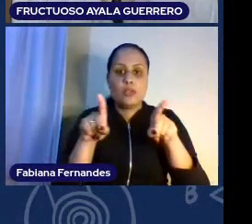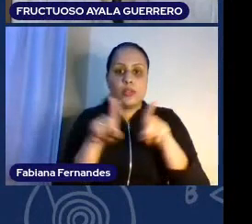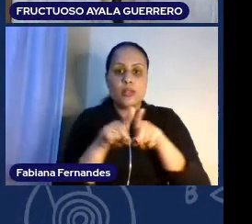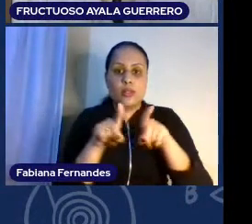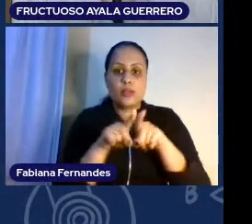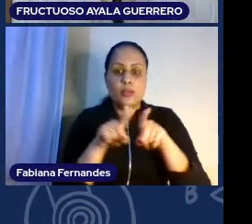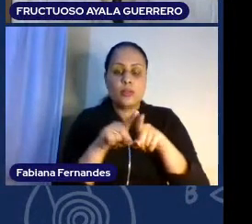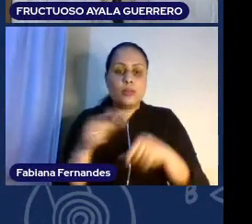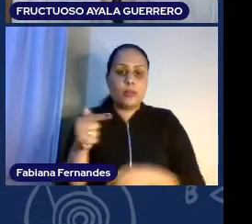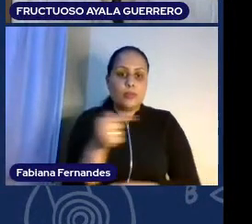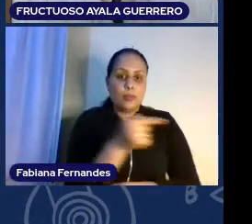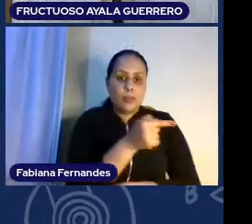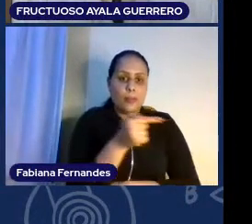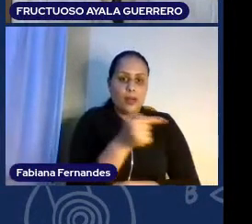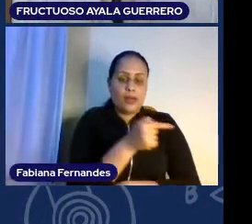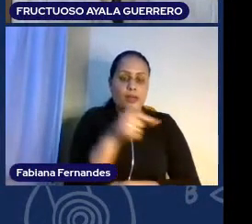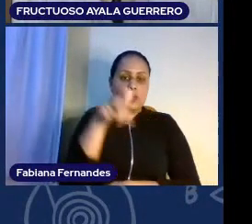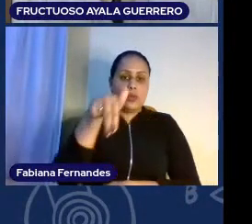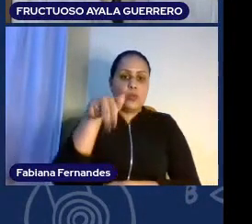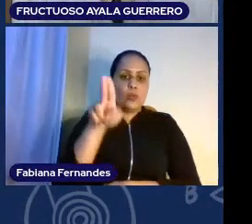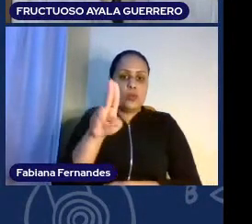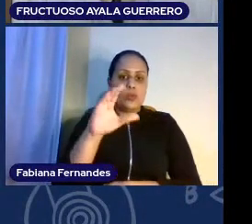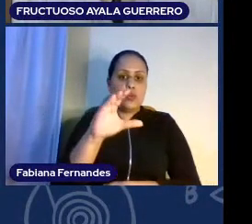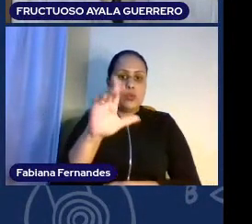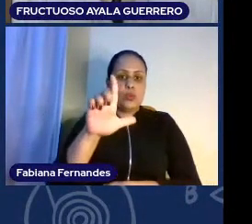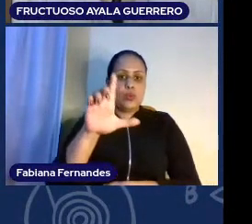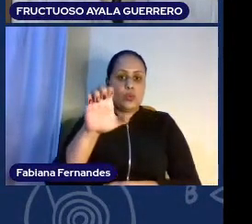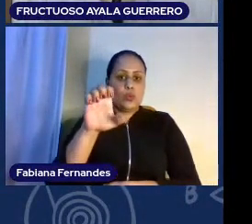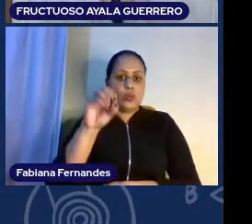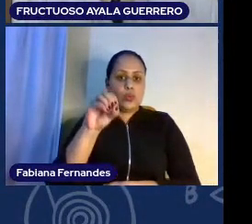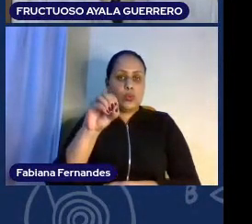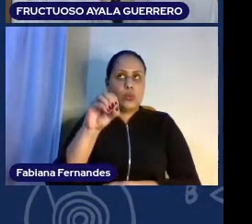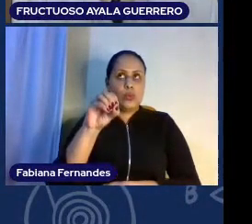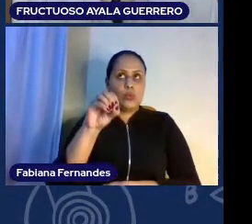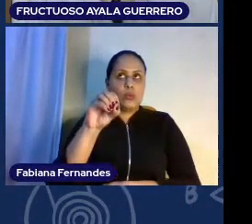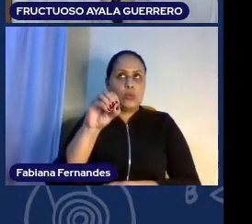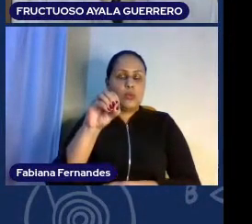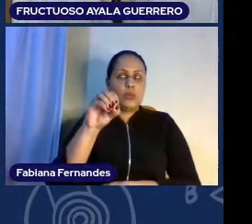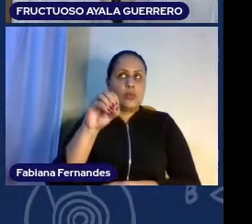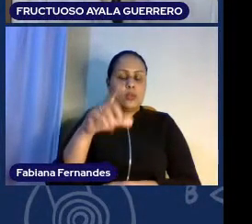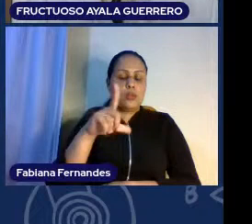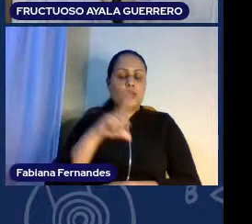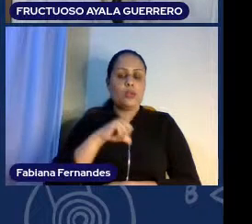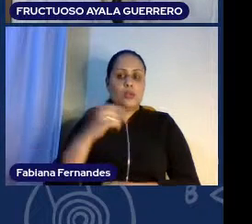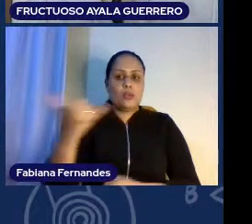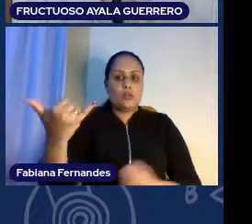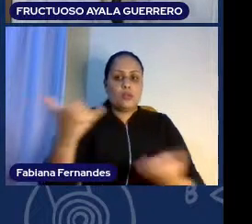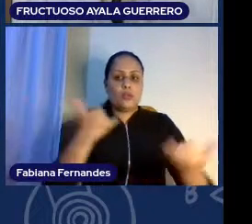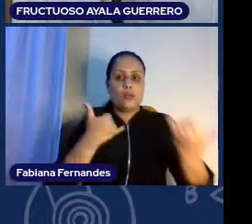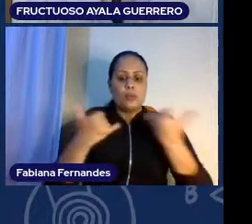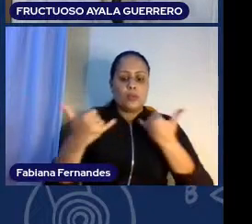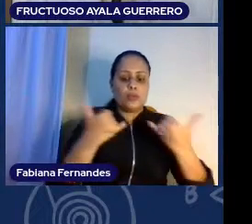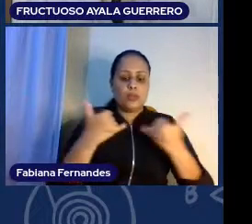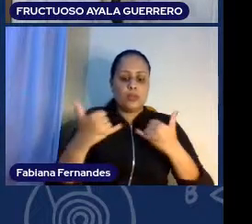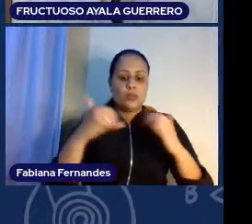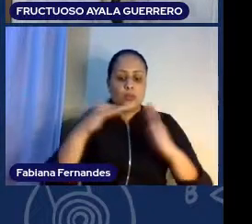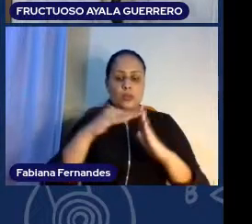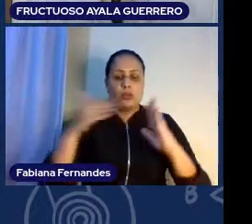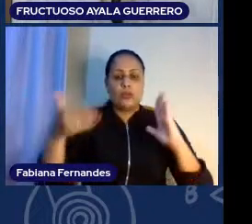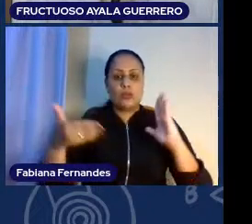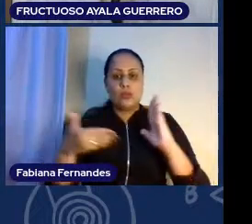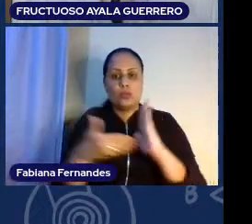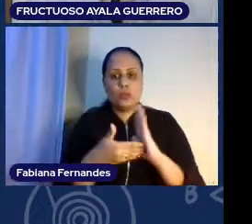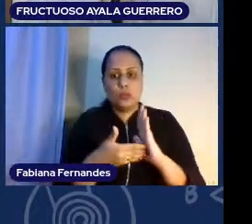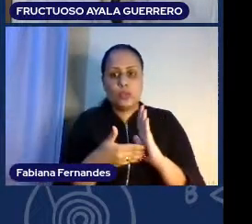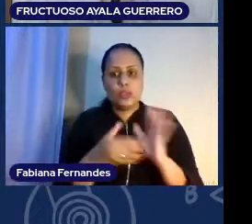núcleo supraquiasmático que recibe esa señal para coordinar todas las funciones